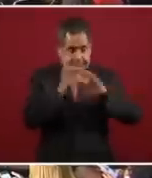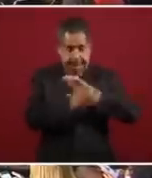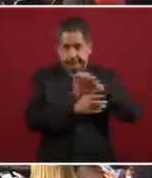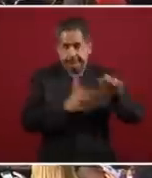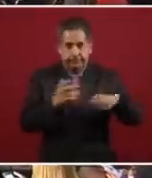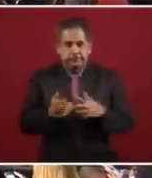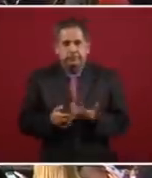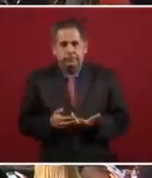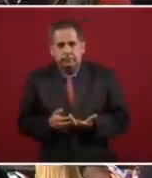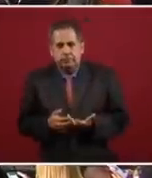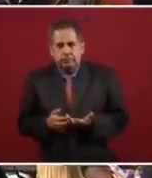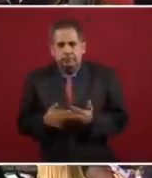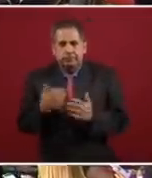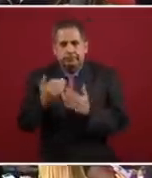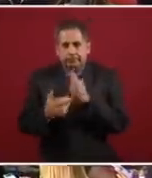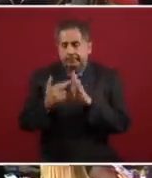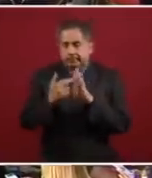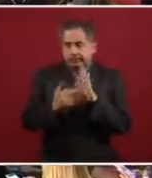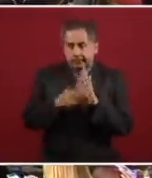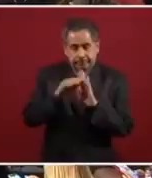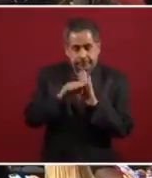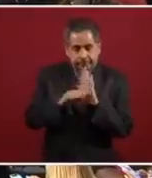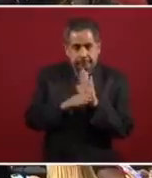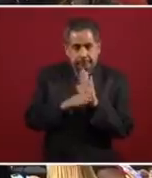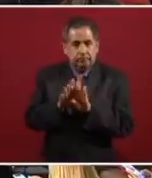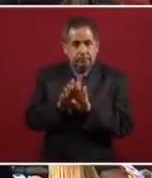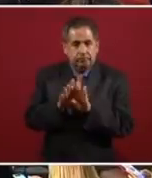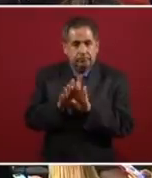de que, a ver, las reglas. Es que